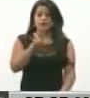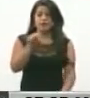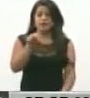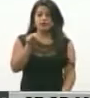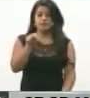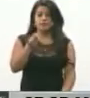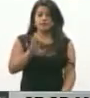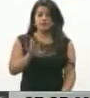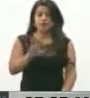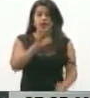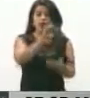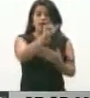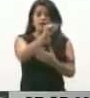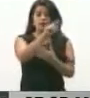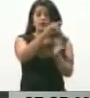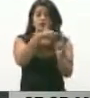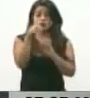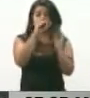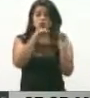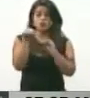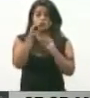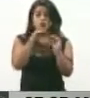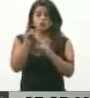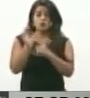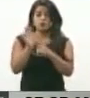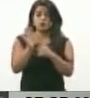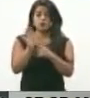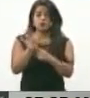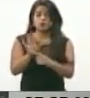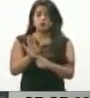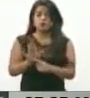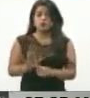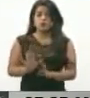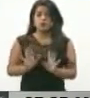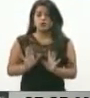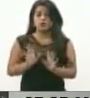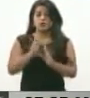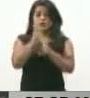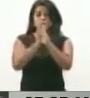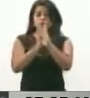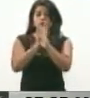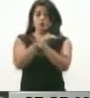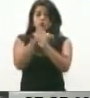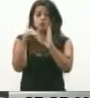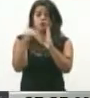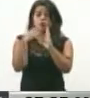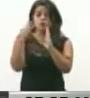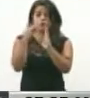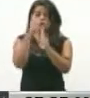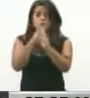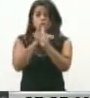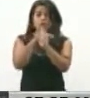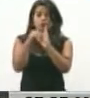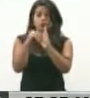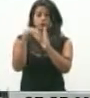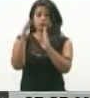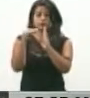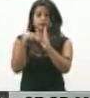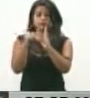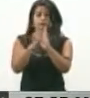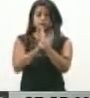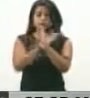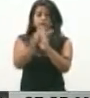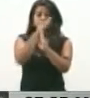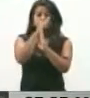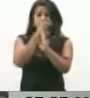Noticias, ¿no? Toma los datos allí y los va mostrando y los divide en cuatro, normalmente se divide en un menú de cuatro